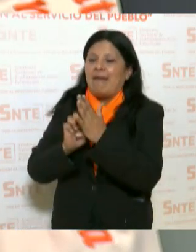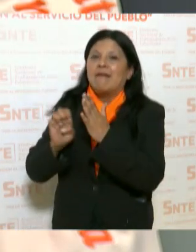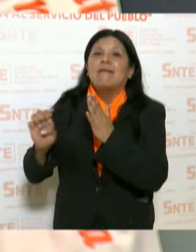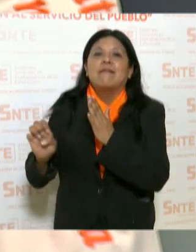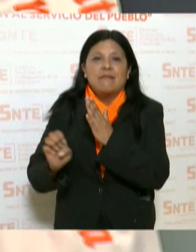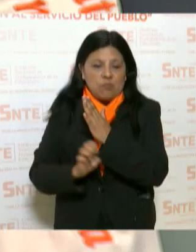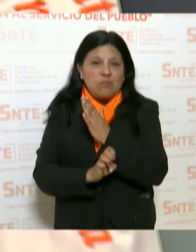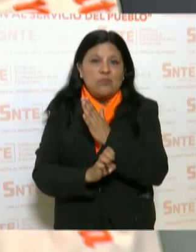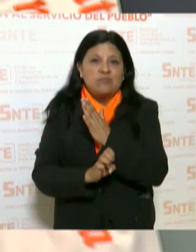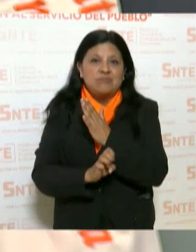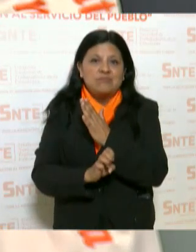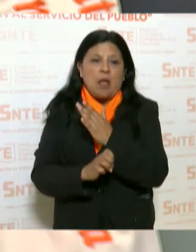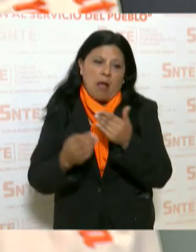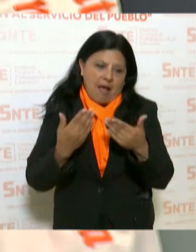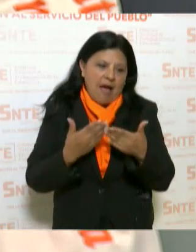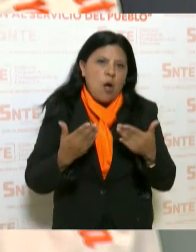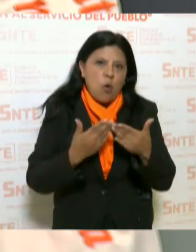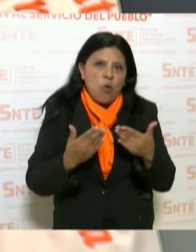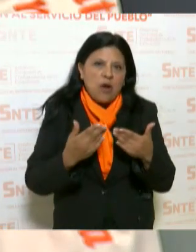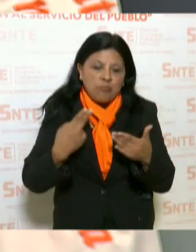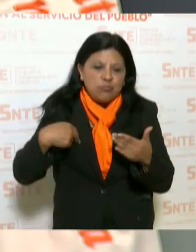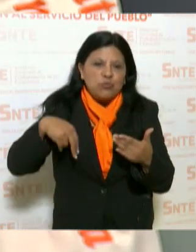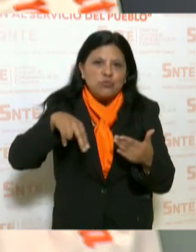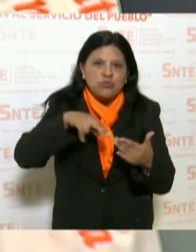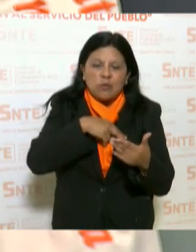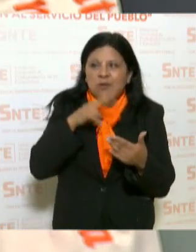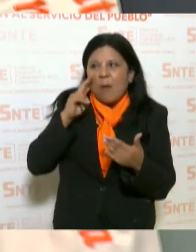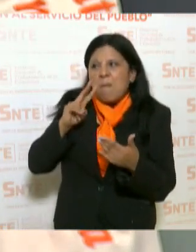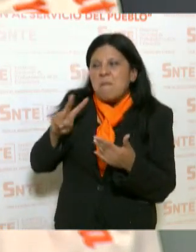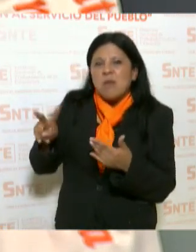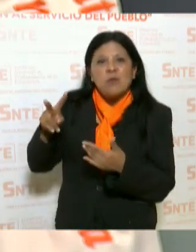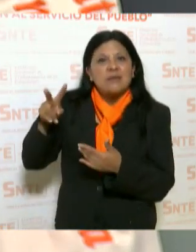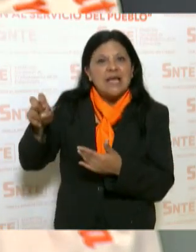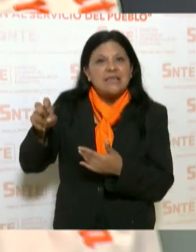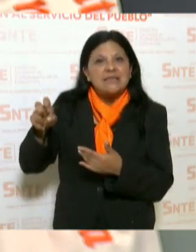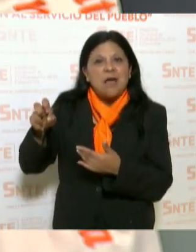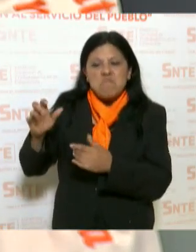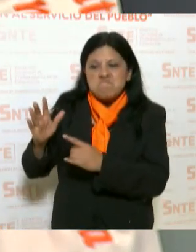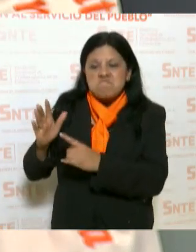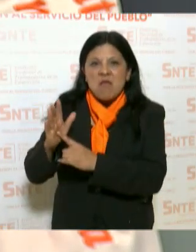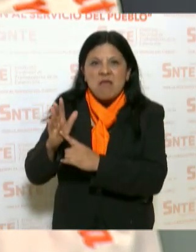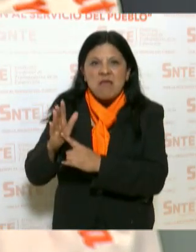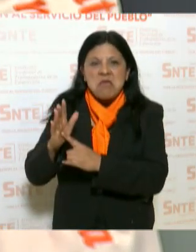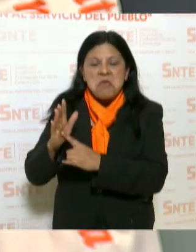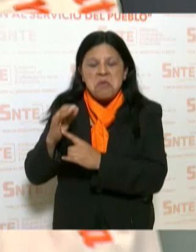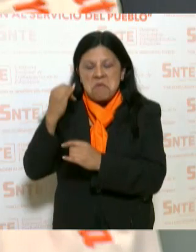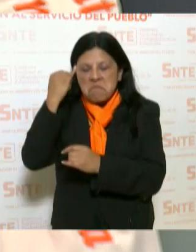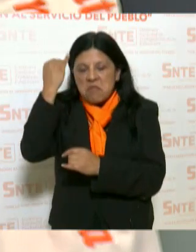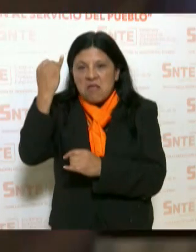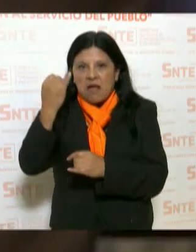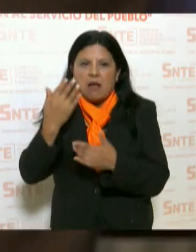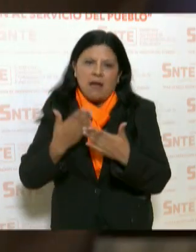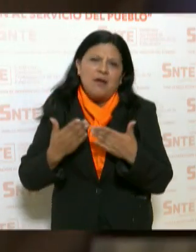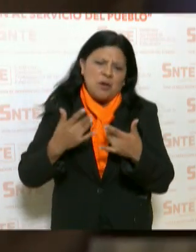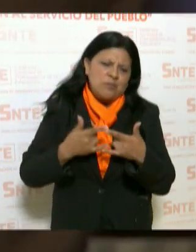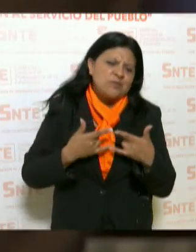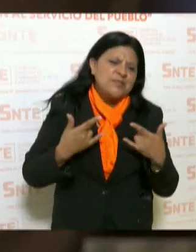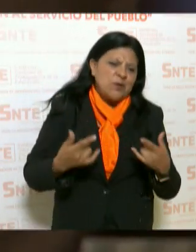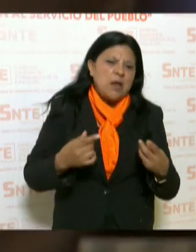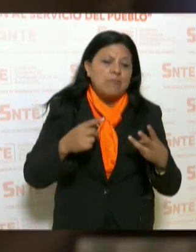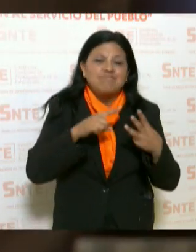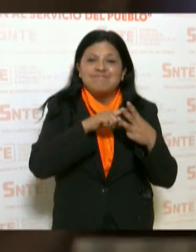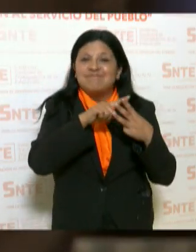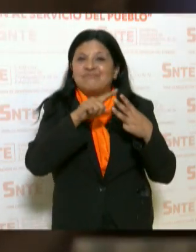Nosotros hemos tenido en nuestra historia 3 grandes presidentes que todavía los recordamos